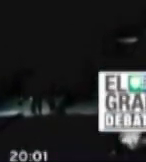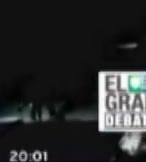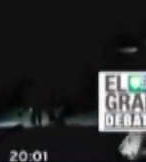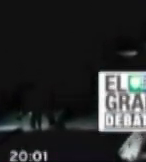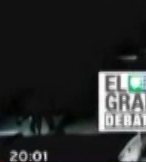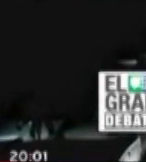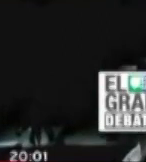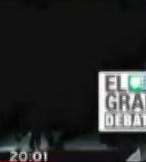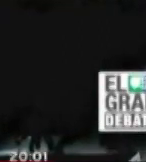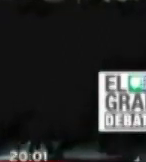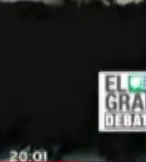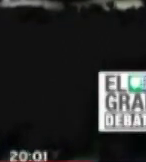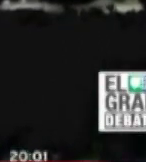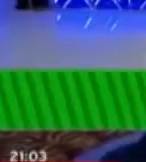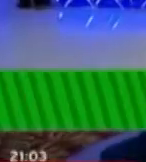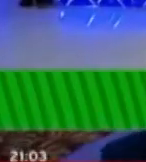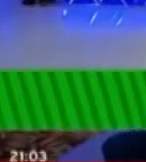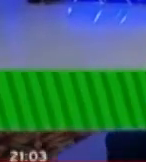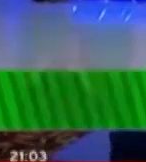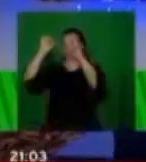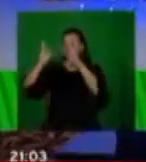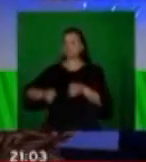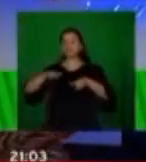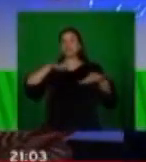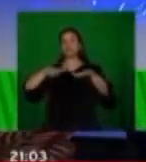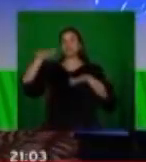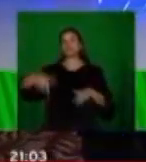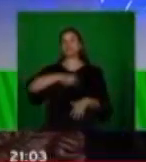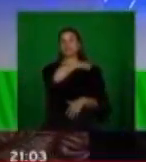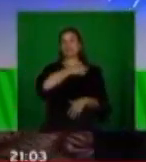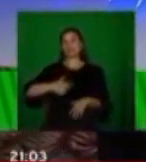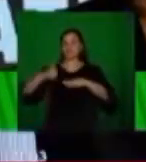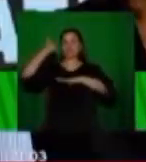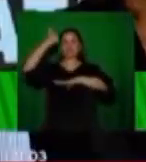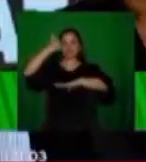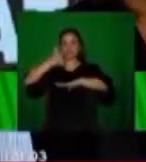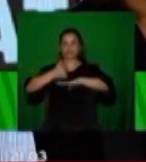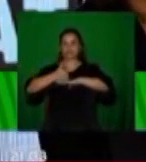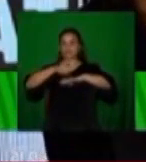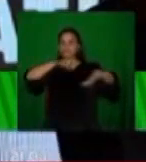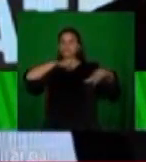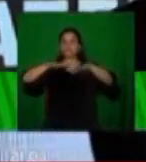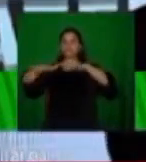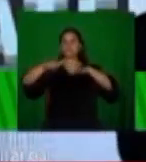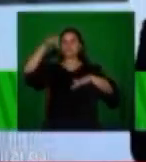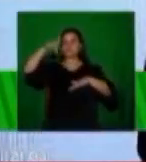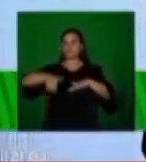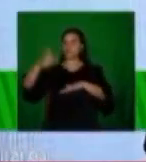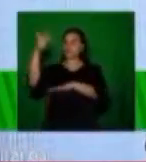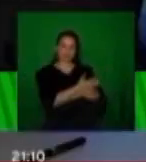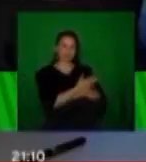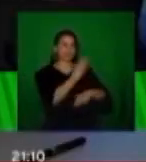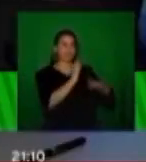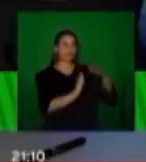única. Entonces, permitámosles también ese nerviosismo, más allá de los años de política que tengan, porque realmente son